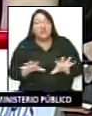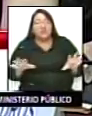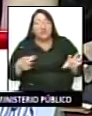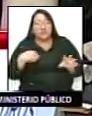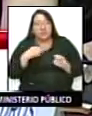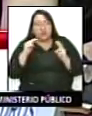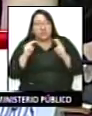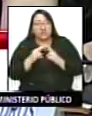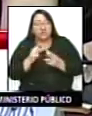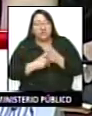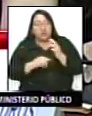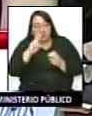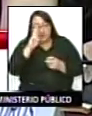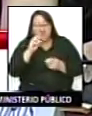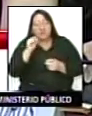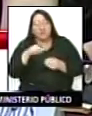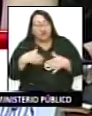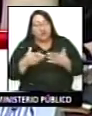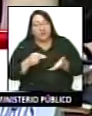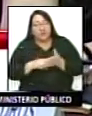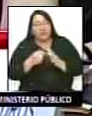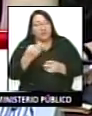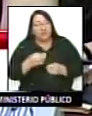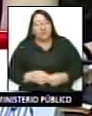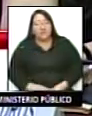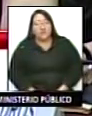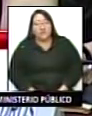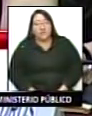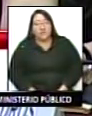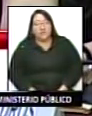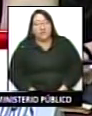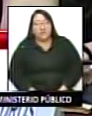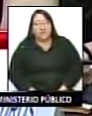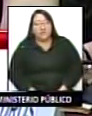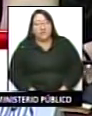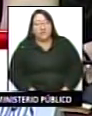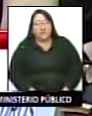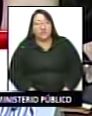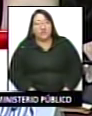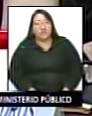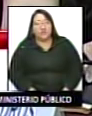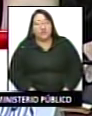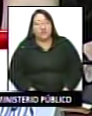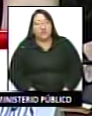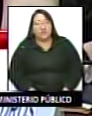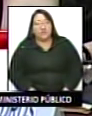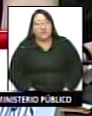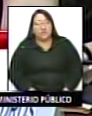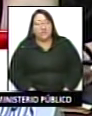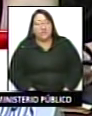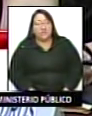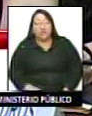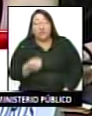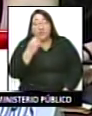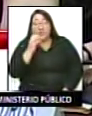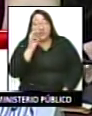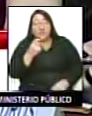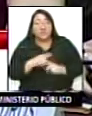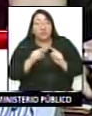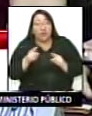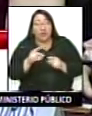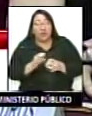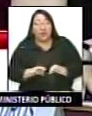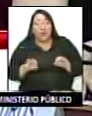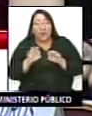cuenta de que el peruano, sí, pues, desde siempre hemos comido rico, sabroso y generoso. Pero a veces, siendo esa una